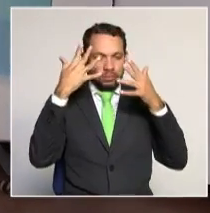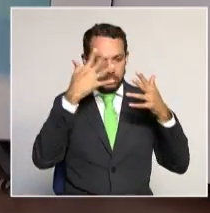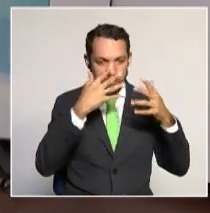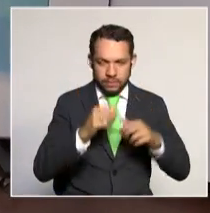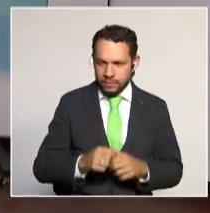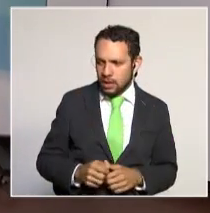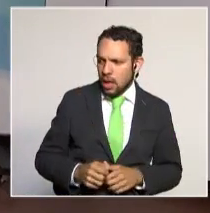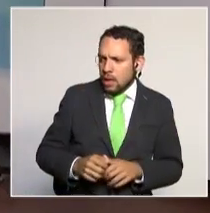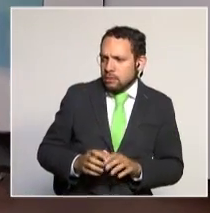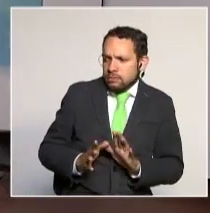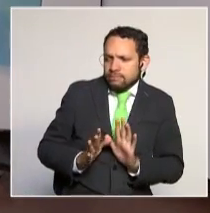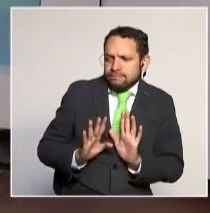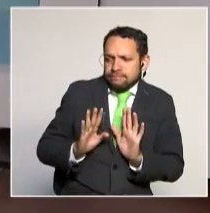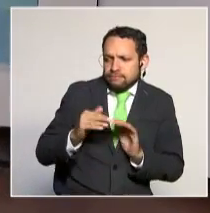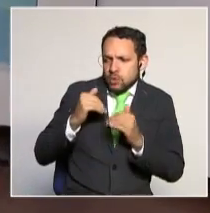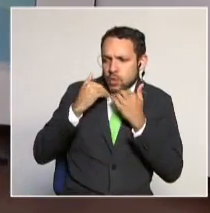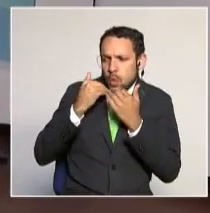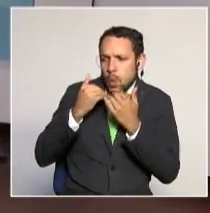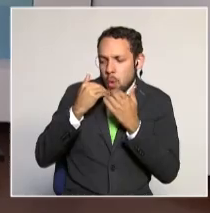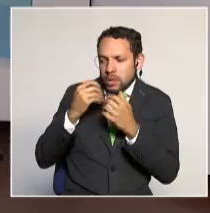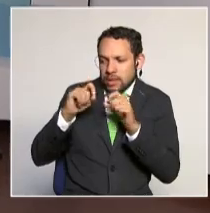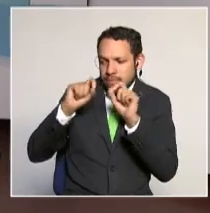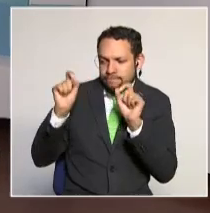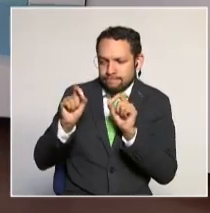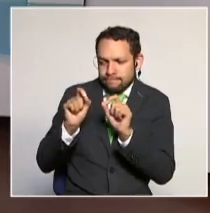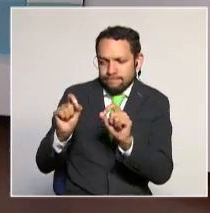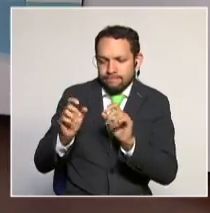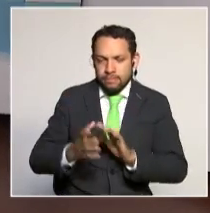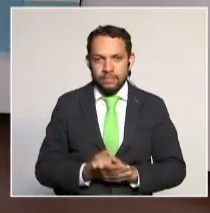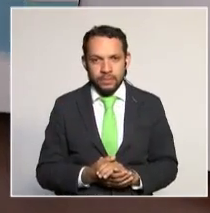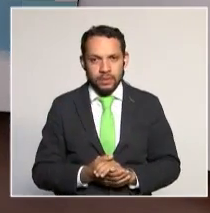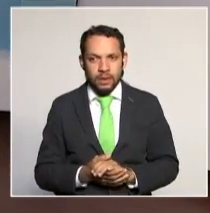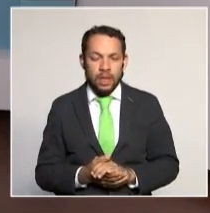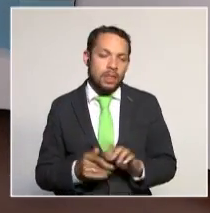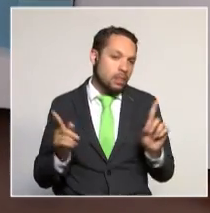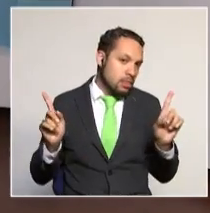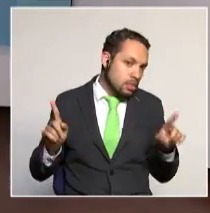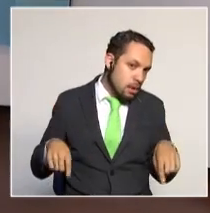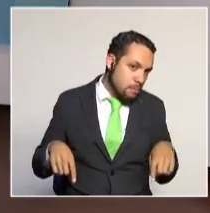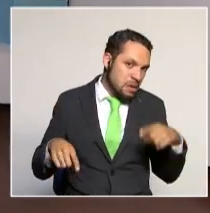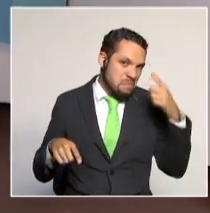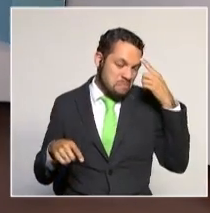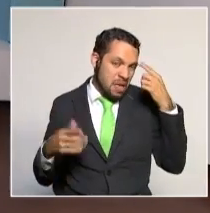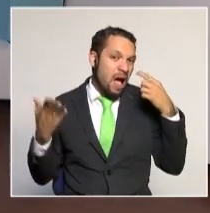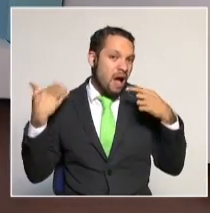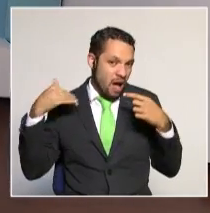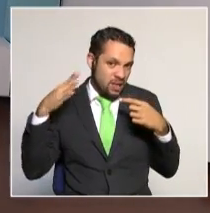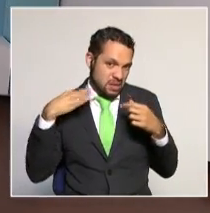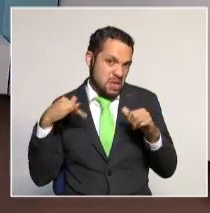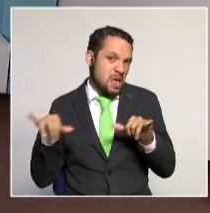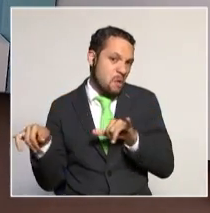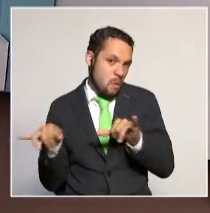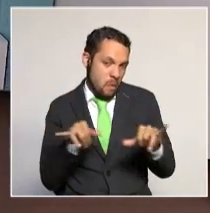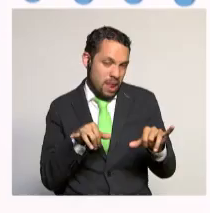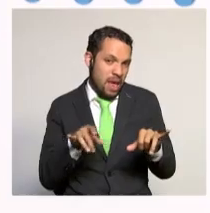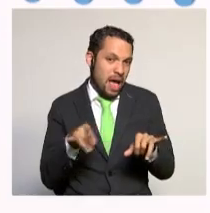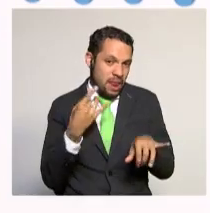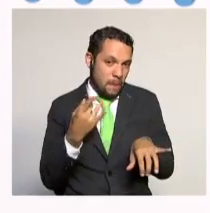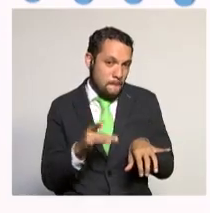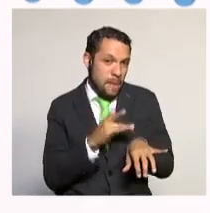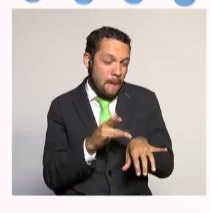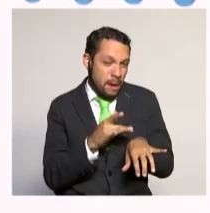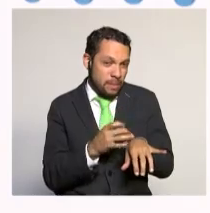No lo sé, bastante difícil la pregunta para mí. También pudiera pensar en lo anterior. Si la